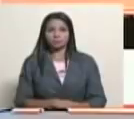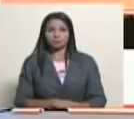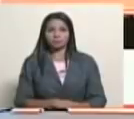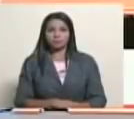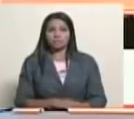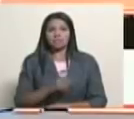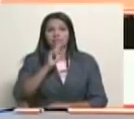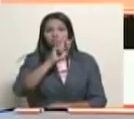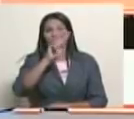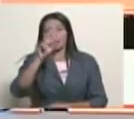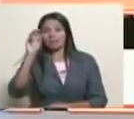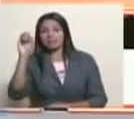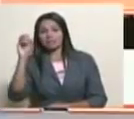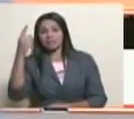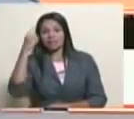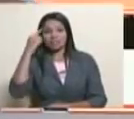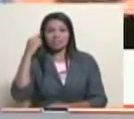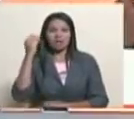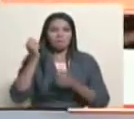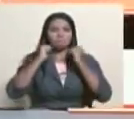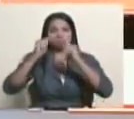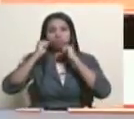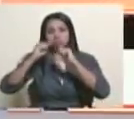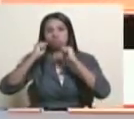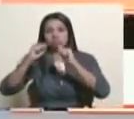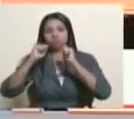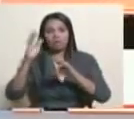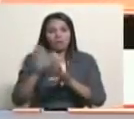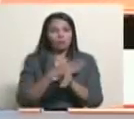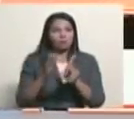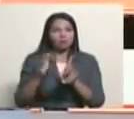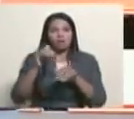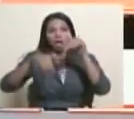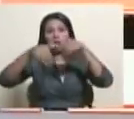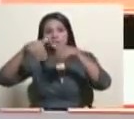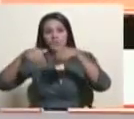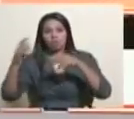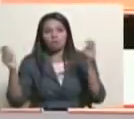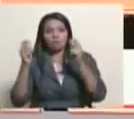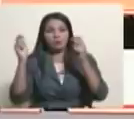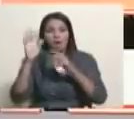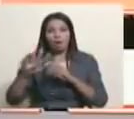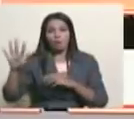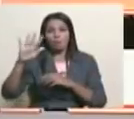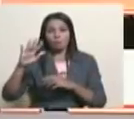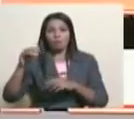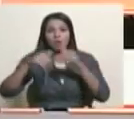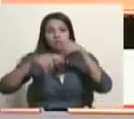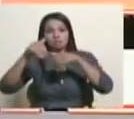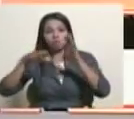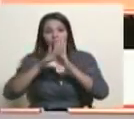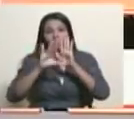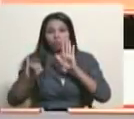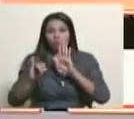120 días de violencia, campaña mundial, elecciones constituyentes,